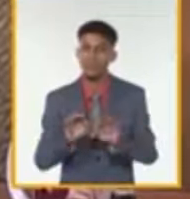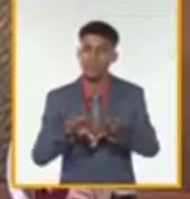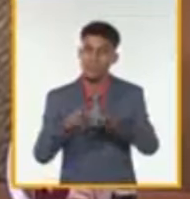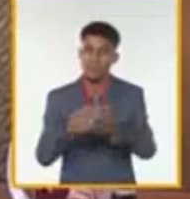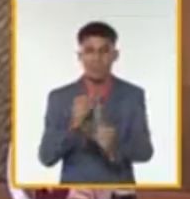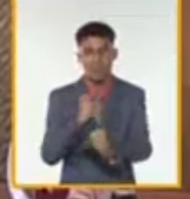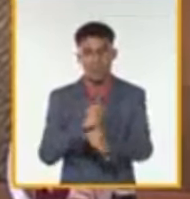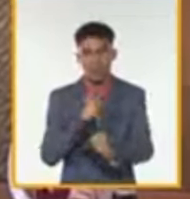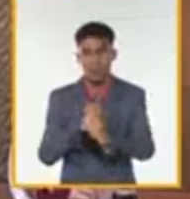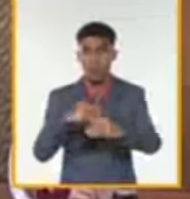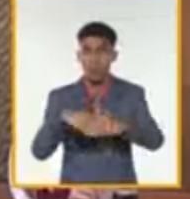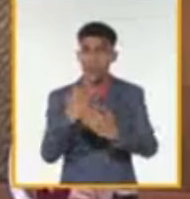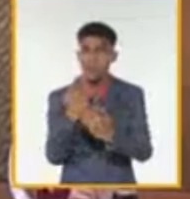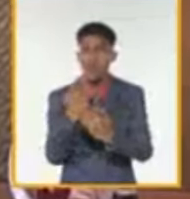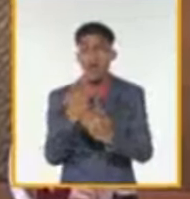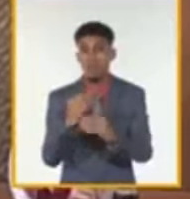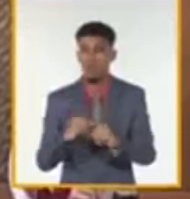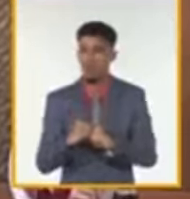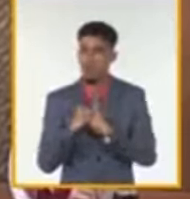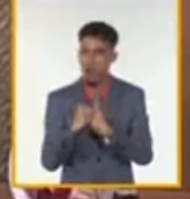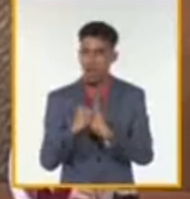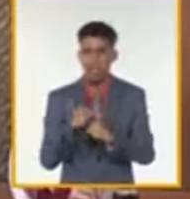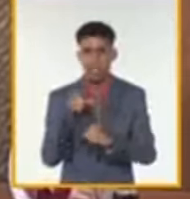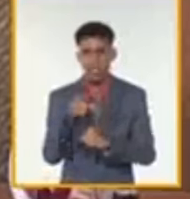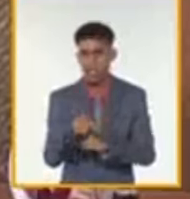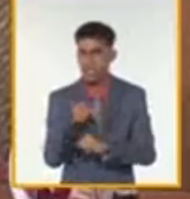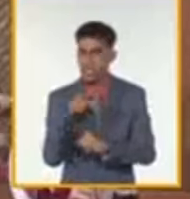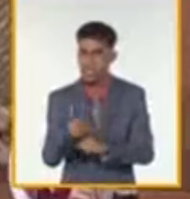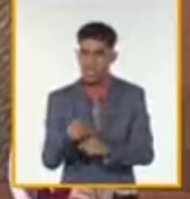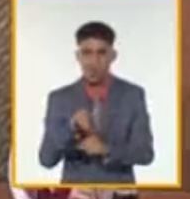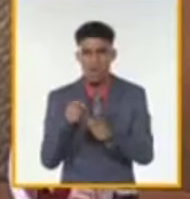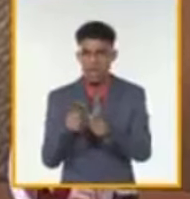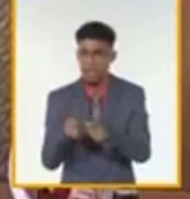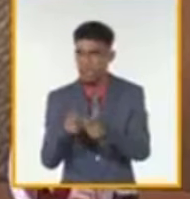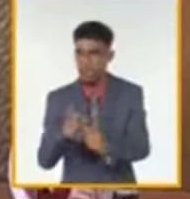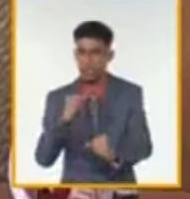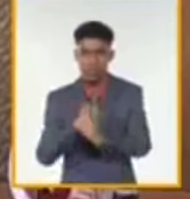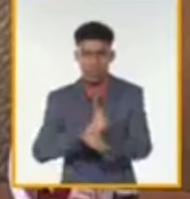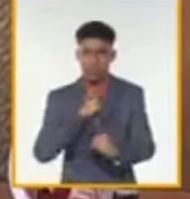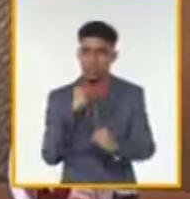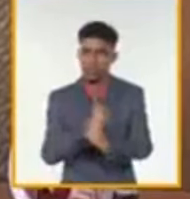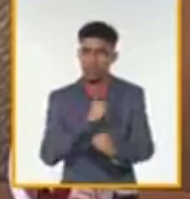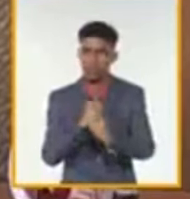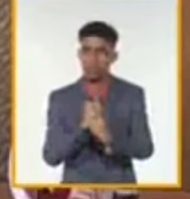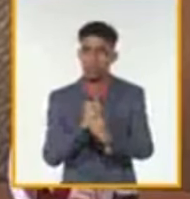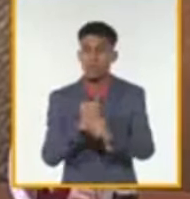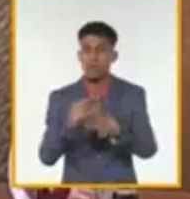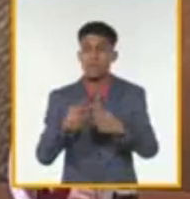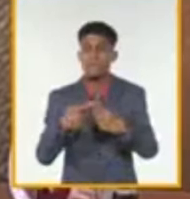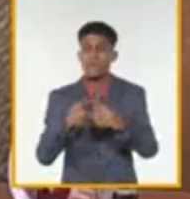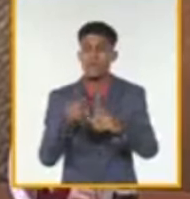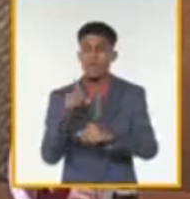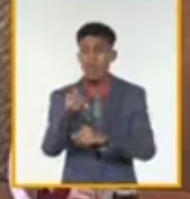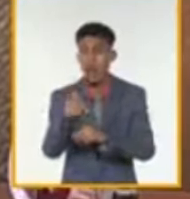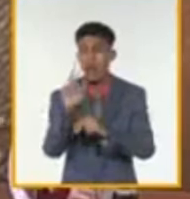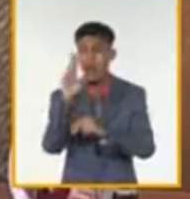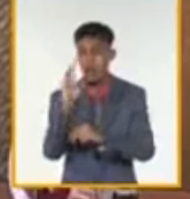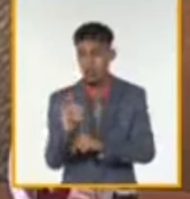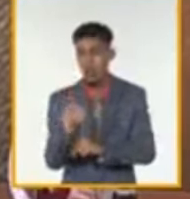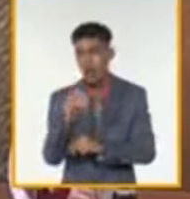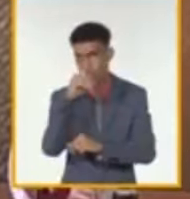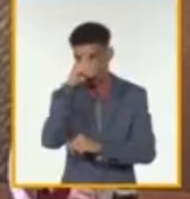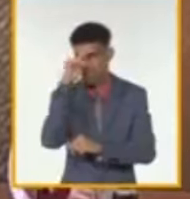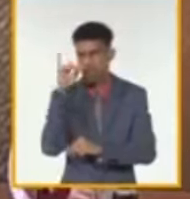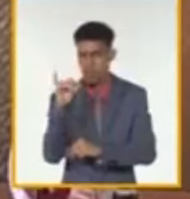motivo de días Muy duros para todos nosotros pero que el resultado se está viendo el resultado en en cosas